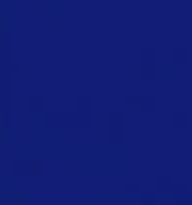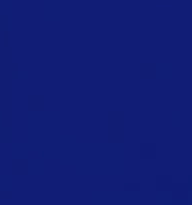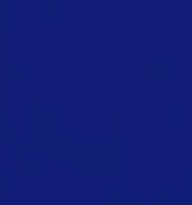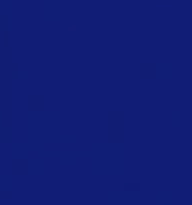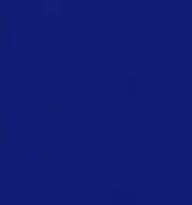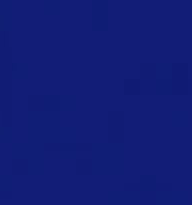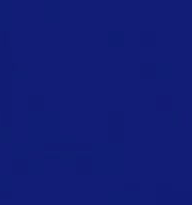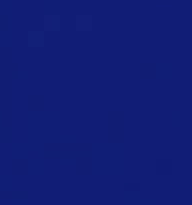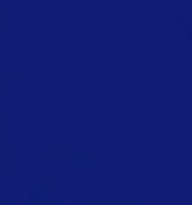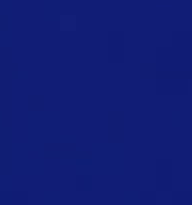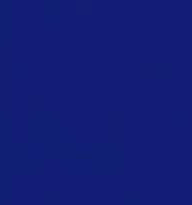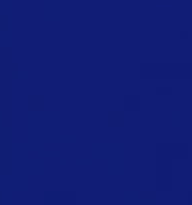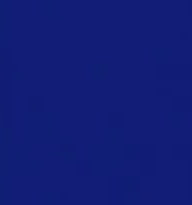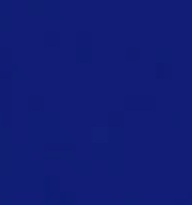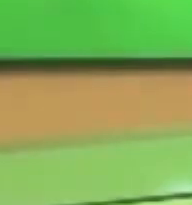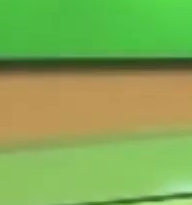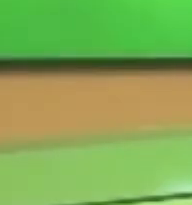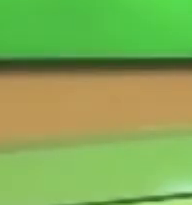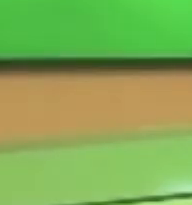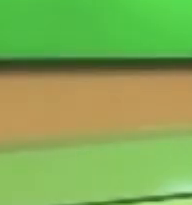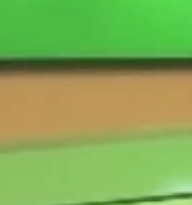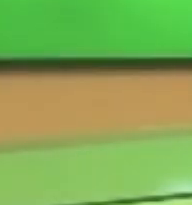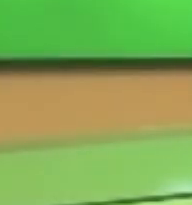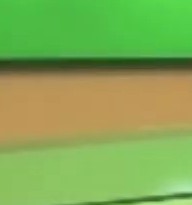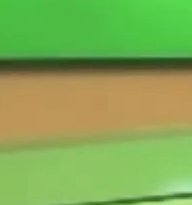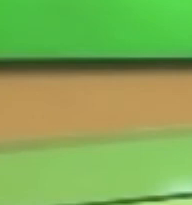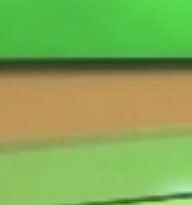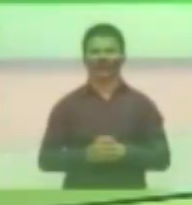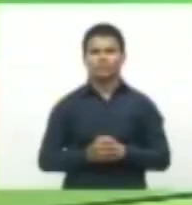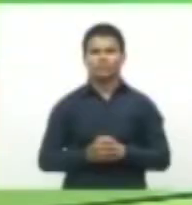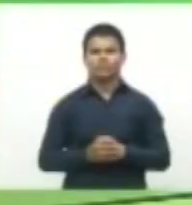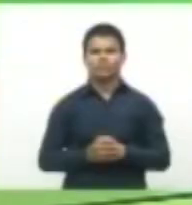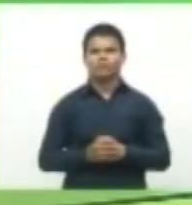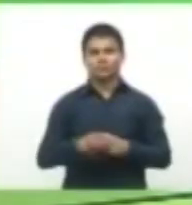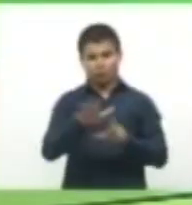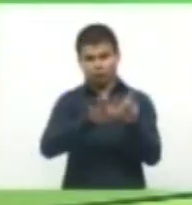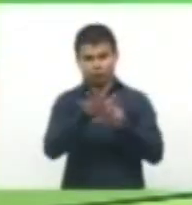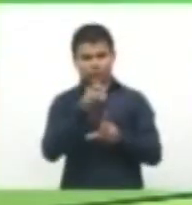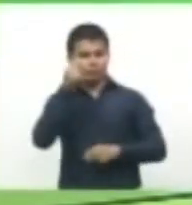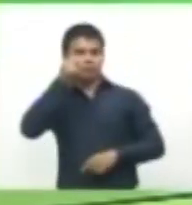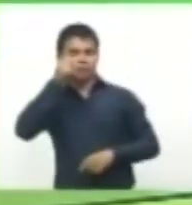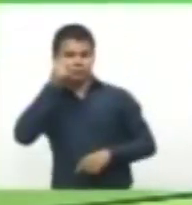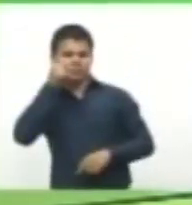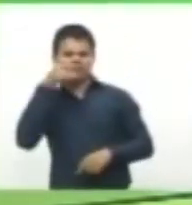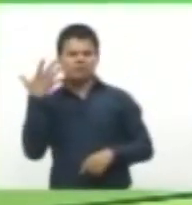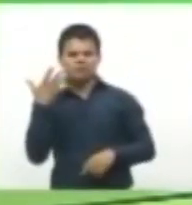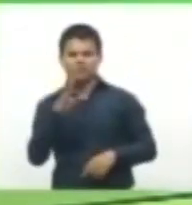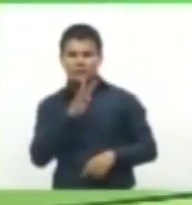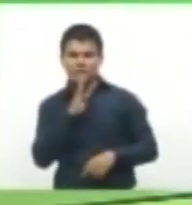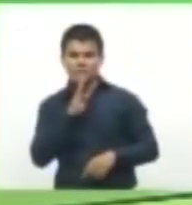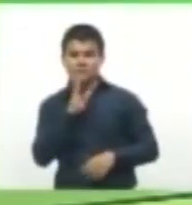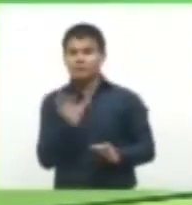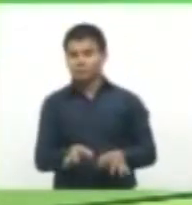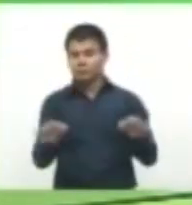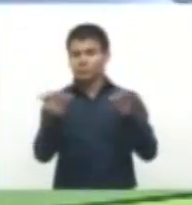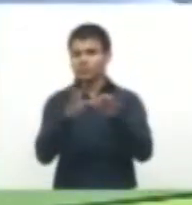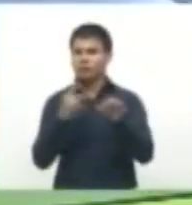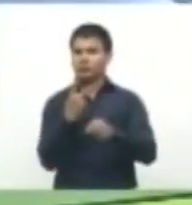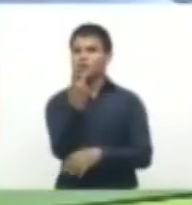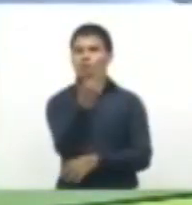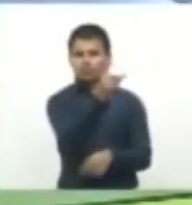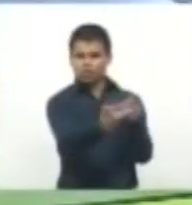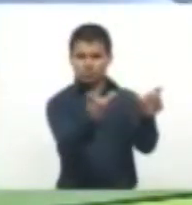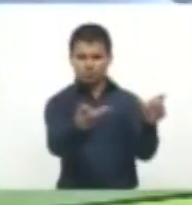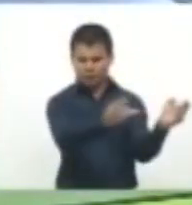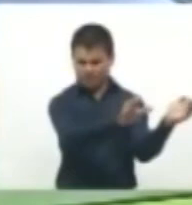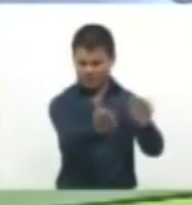314-782-0938, Villa Olímpica. Y los videos de seguridad fueron claves para que la policía capturara a los dos responsables del alto crimen, o más bien